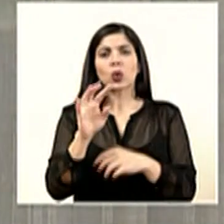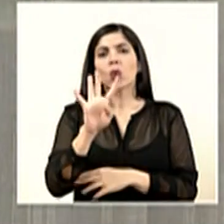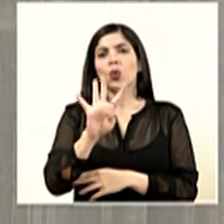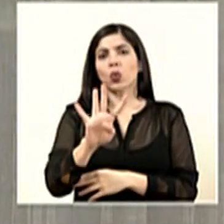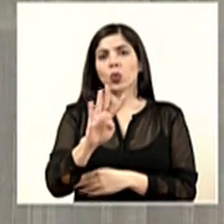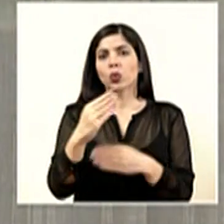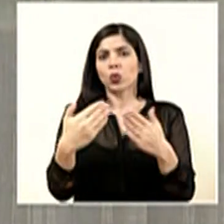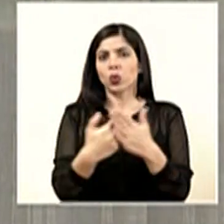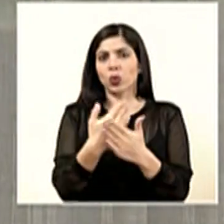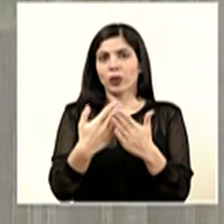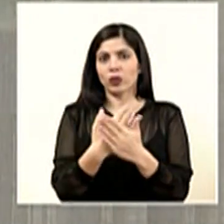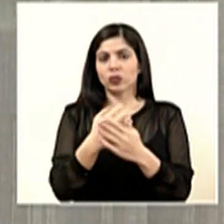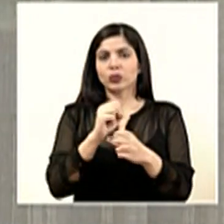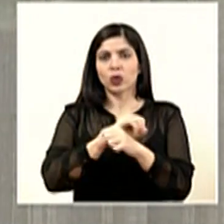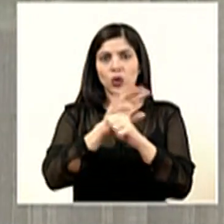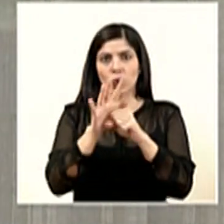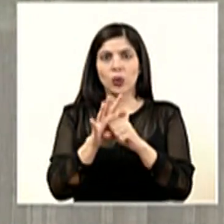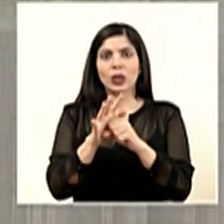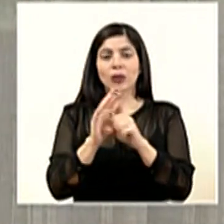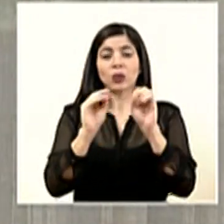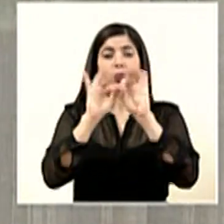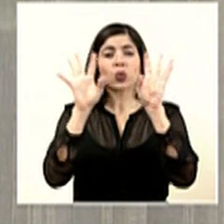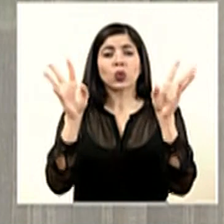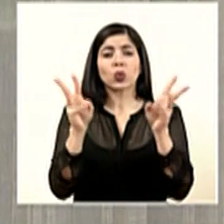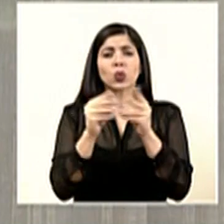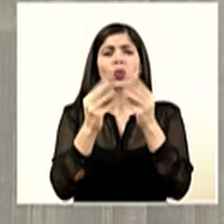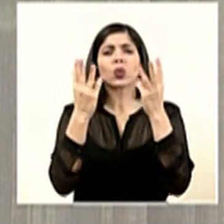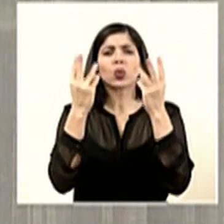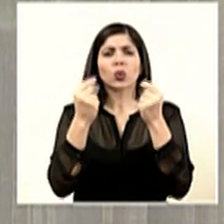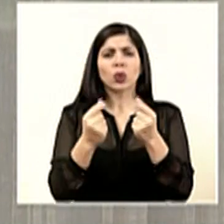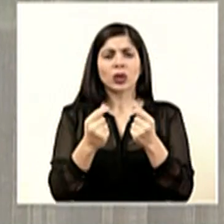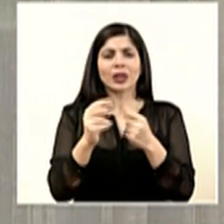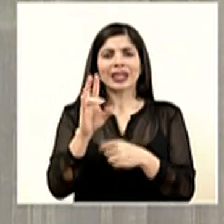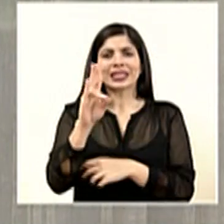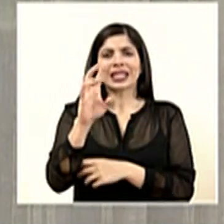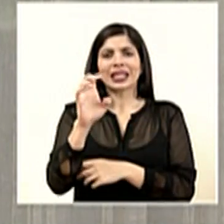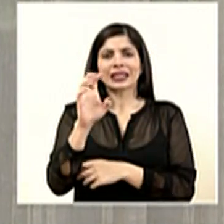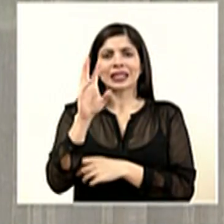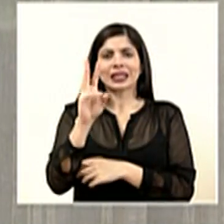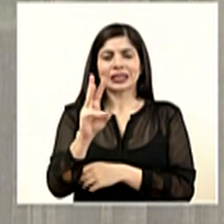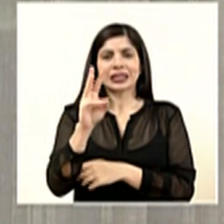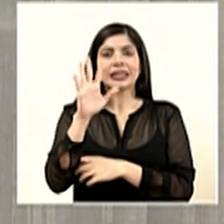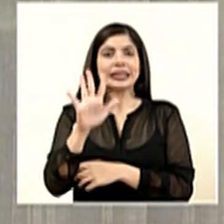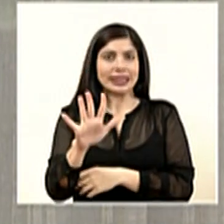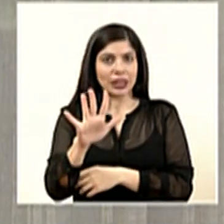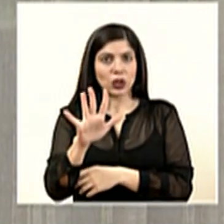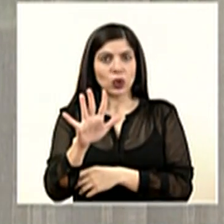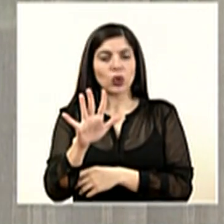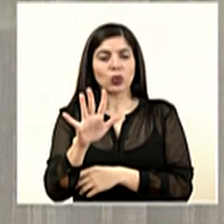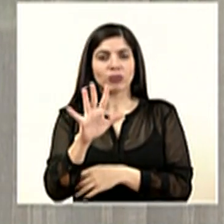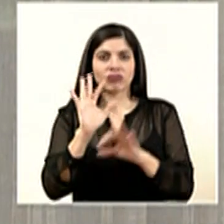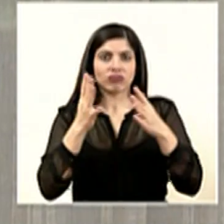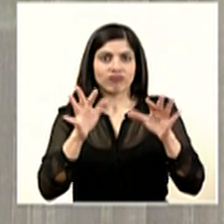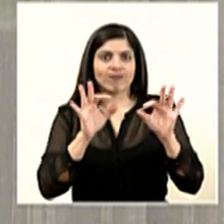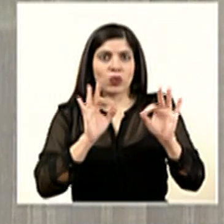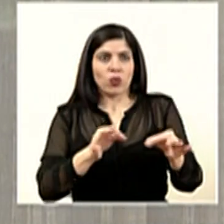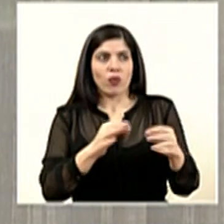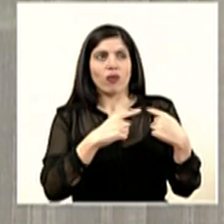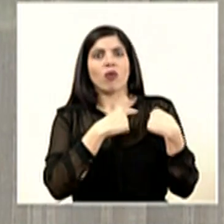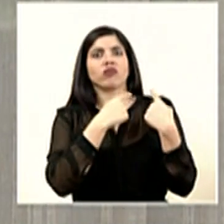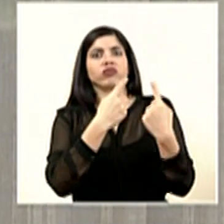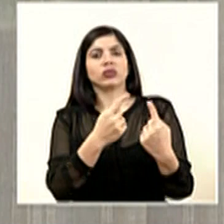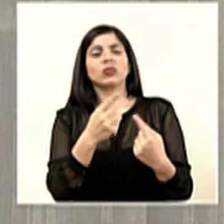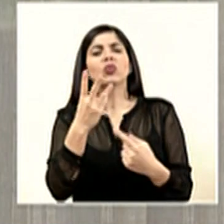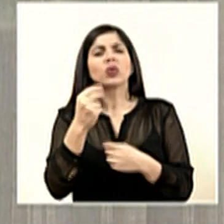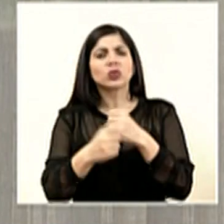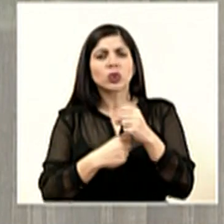casos nuevos de COVID-19 para un total acumulado de 765 confirmados hasta la fecha, con un rango